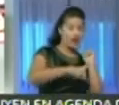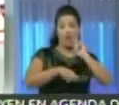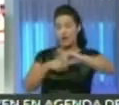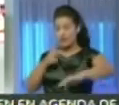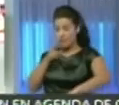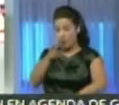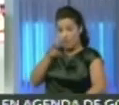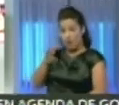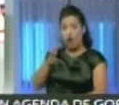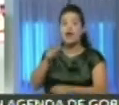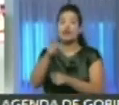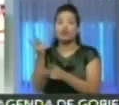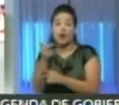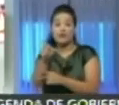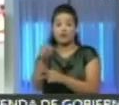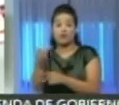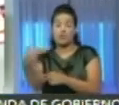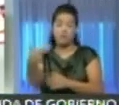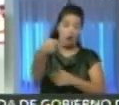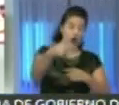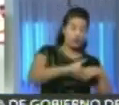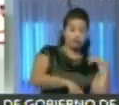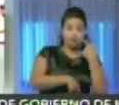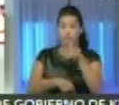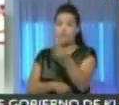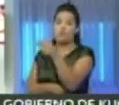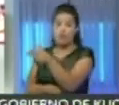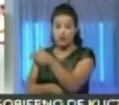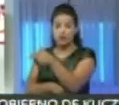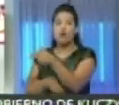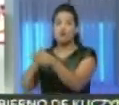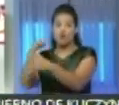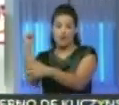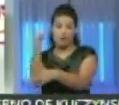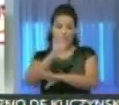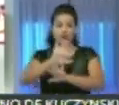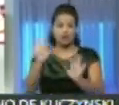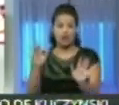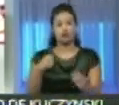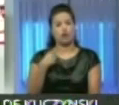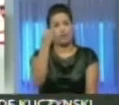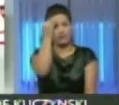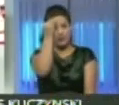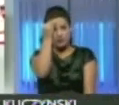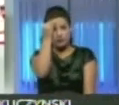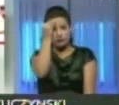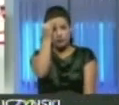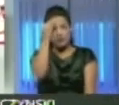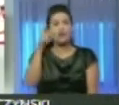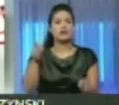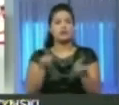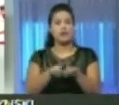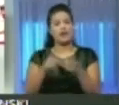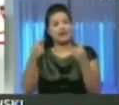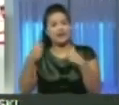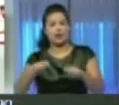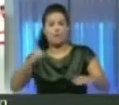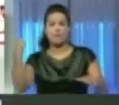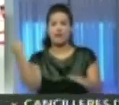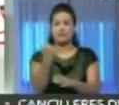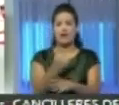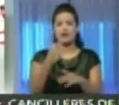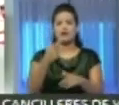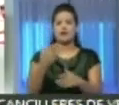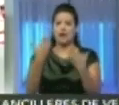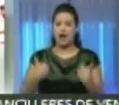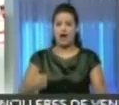le habían dado un tiro. En lo que sin duda alguna yo califico como un atentado contra